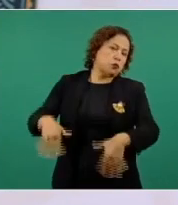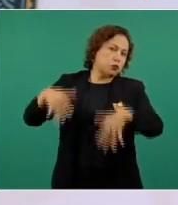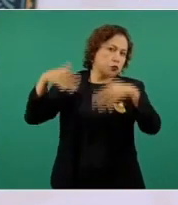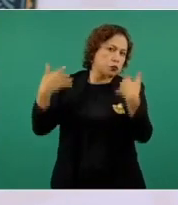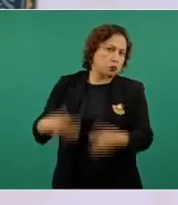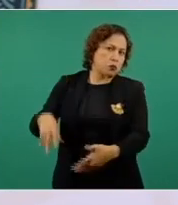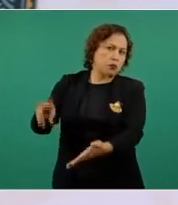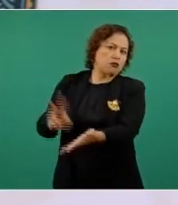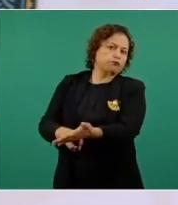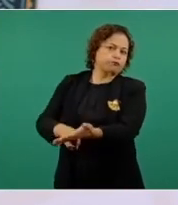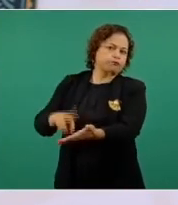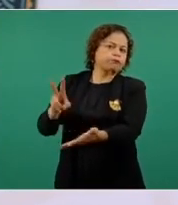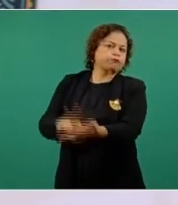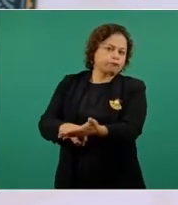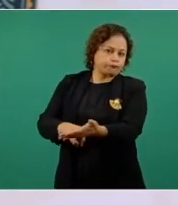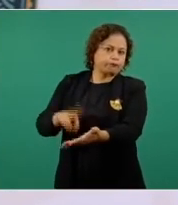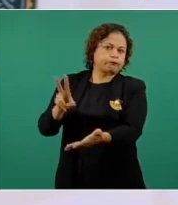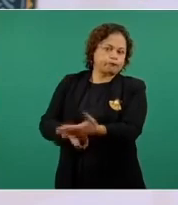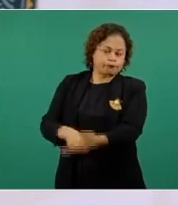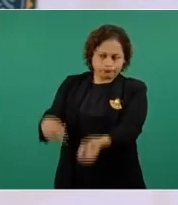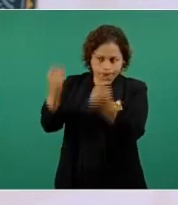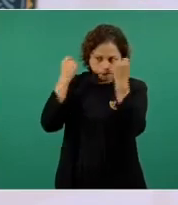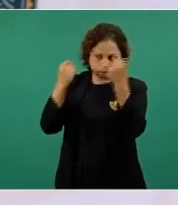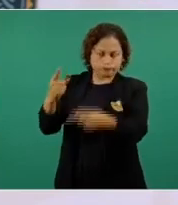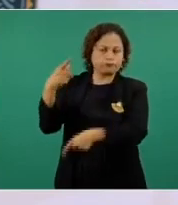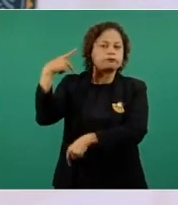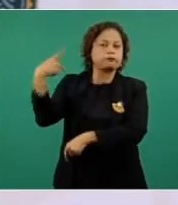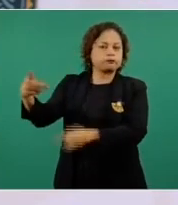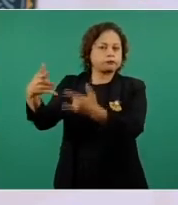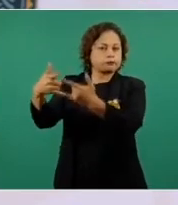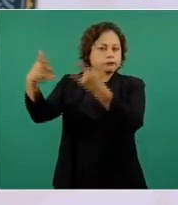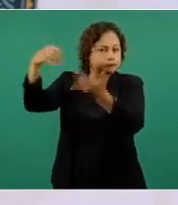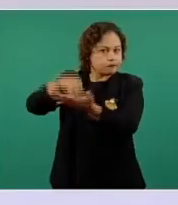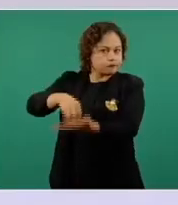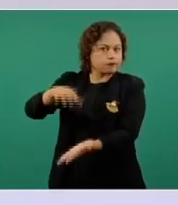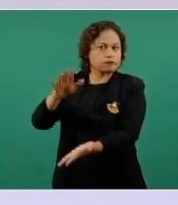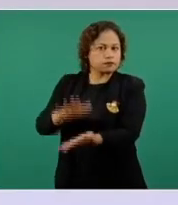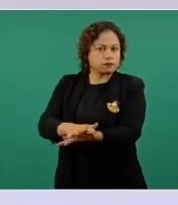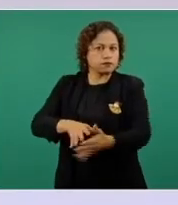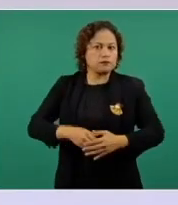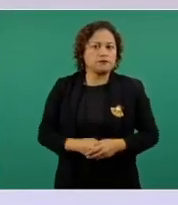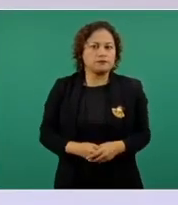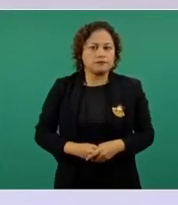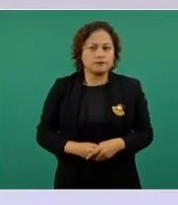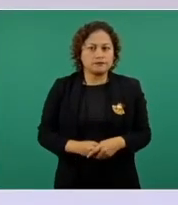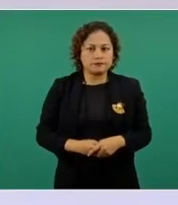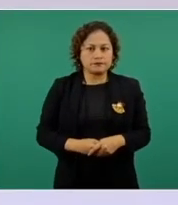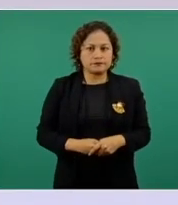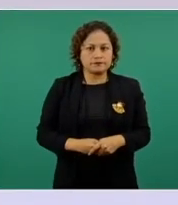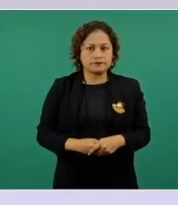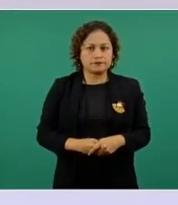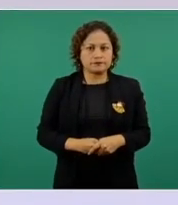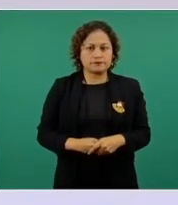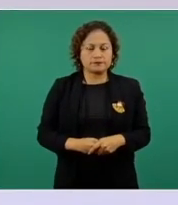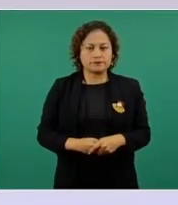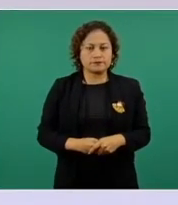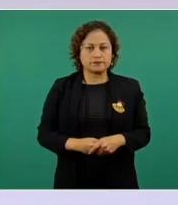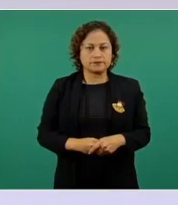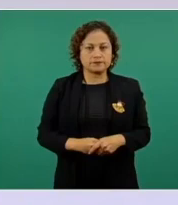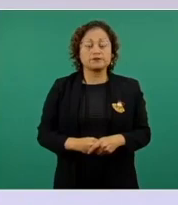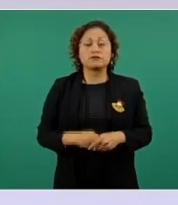hazaña histórica. En consecuencia,